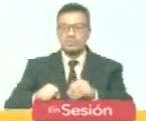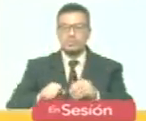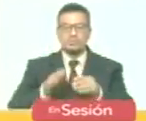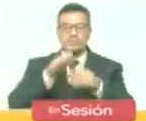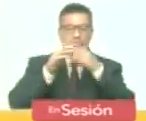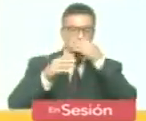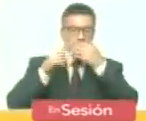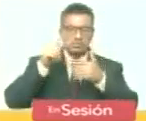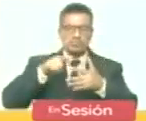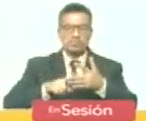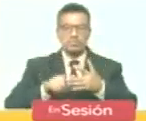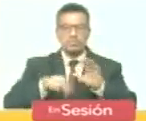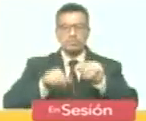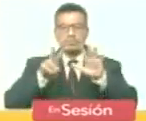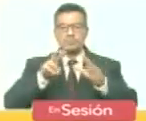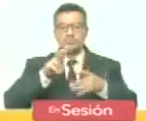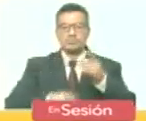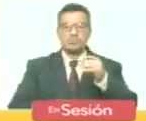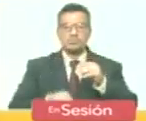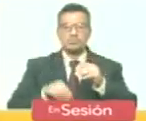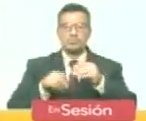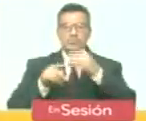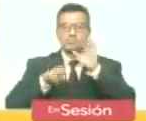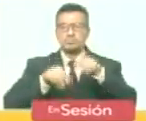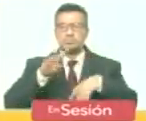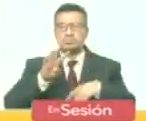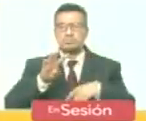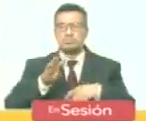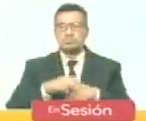del 17 y en las guarimbas del 14.